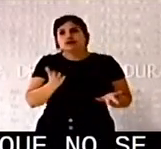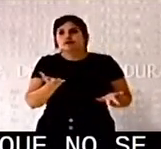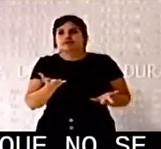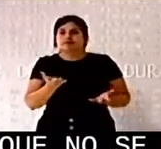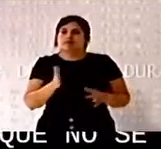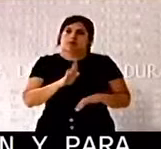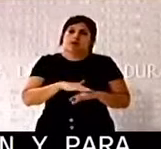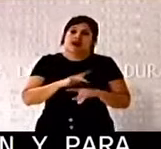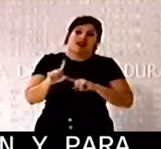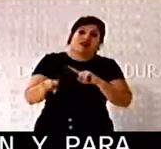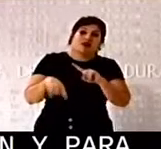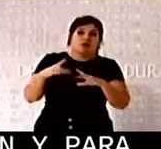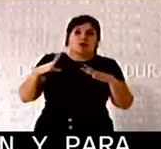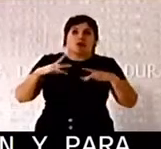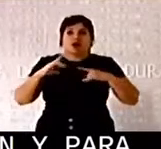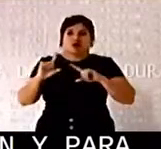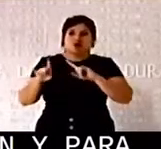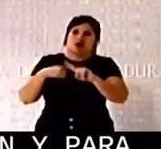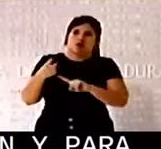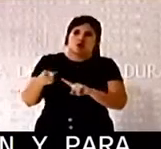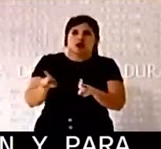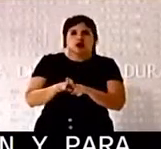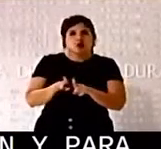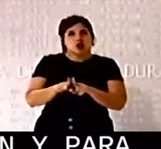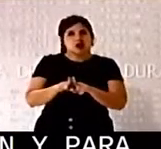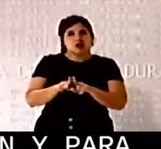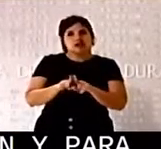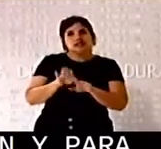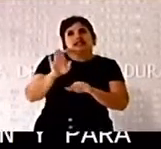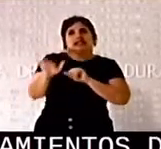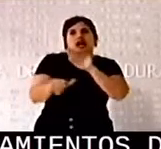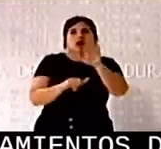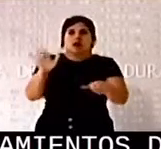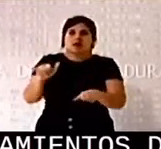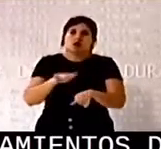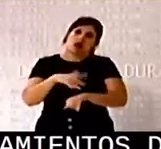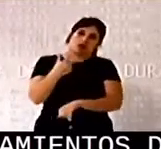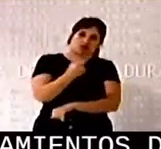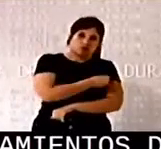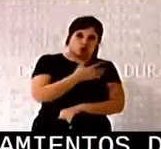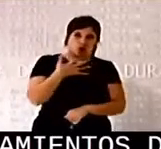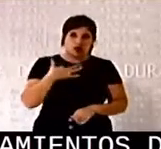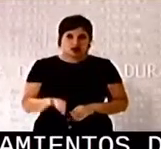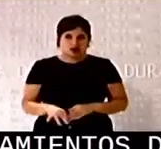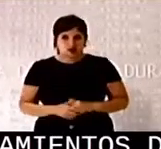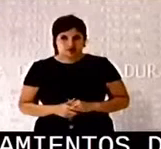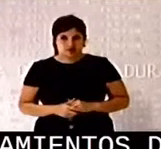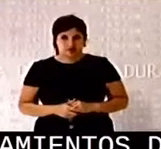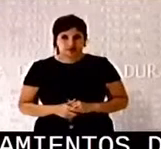que posteriormente se puedan hacer llamamientos de cara a que se puedan vacunar.